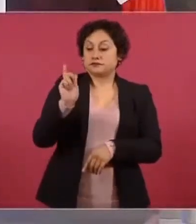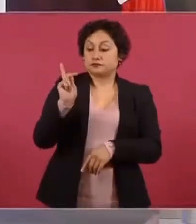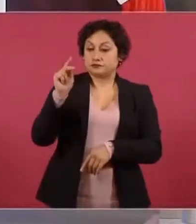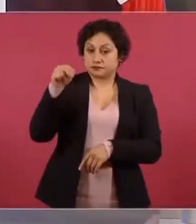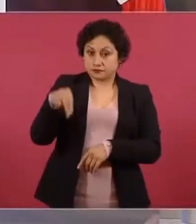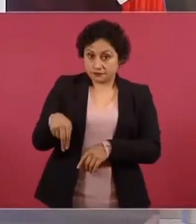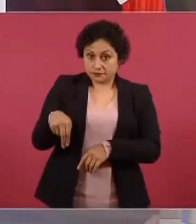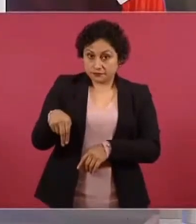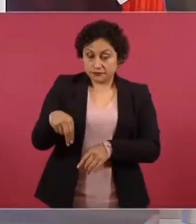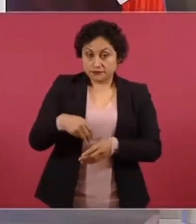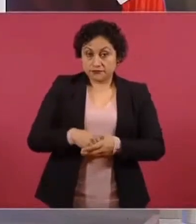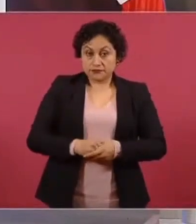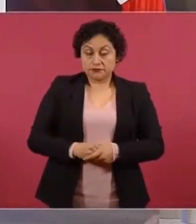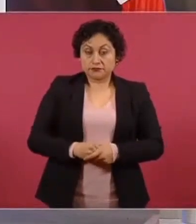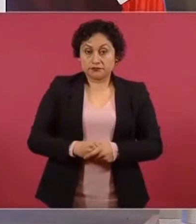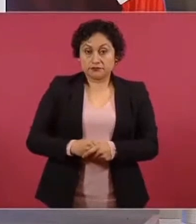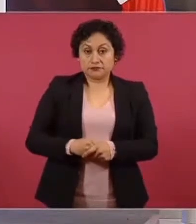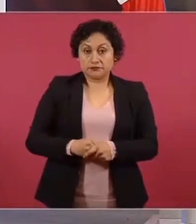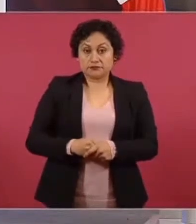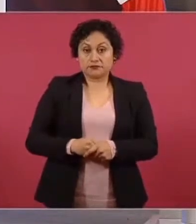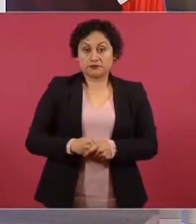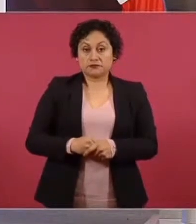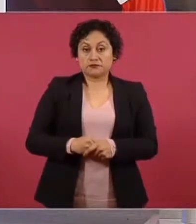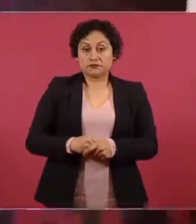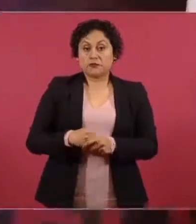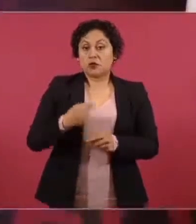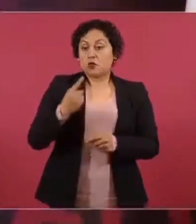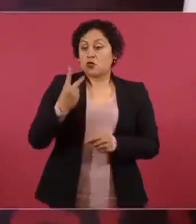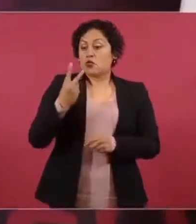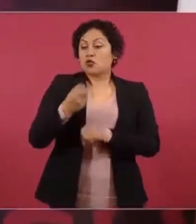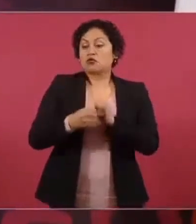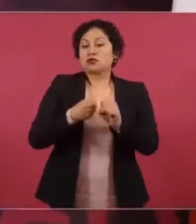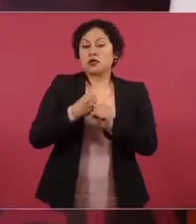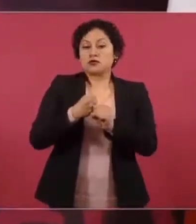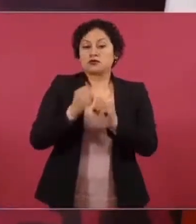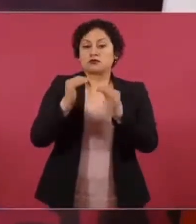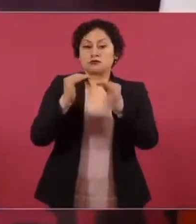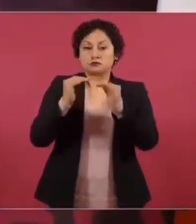baja como 1 o 2 años y vuelve a subir.